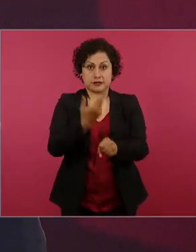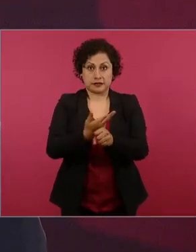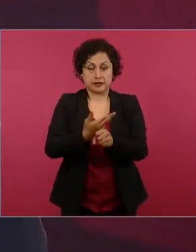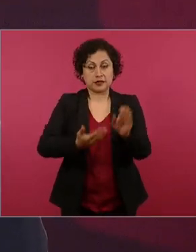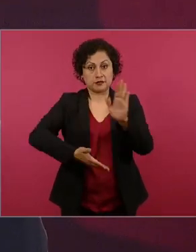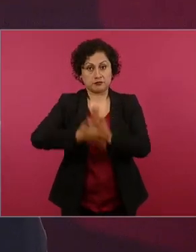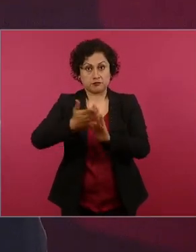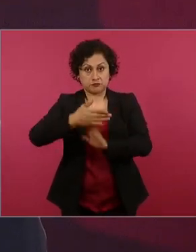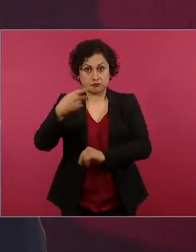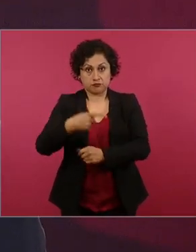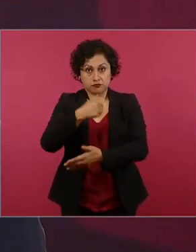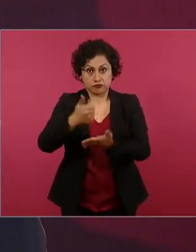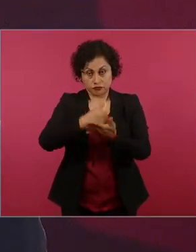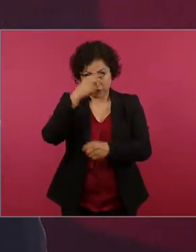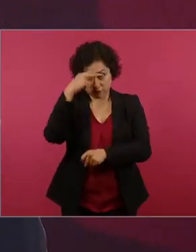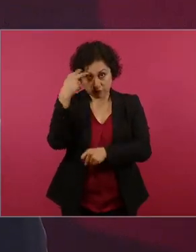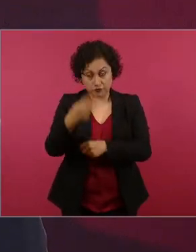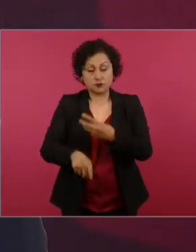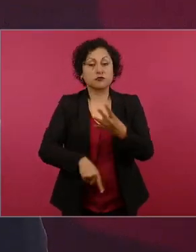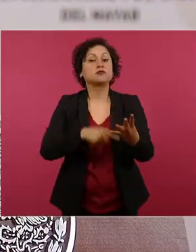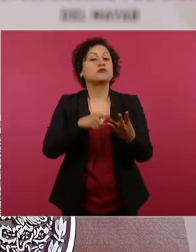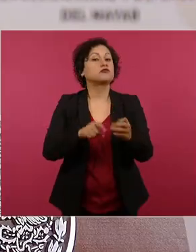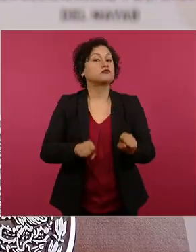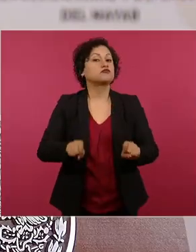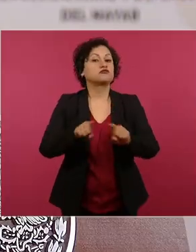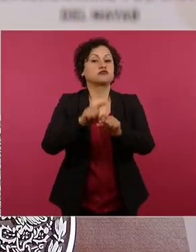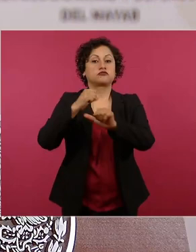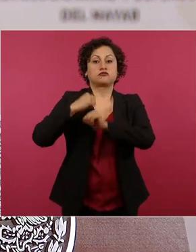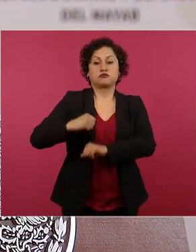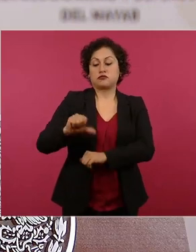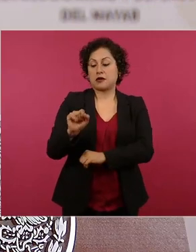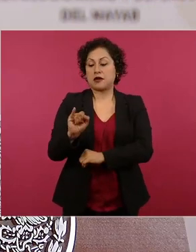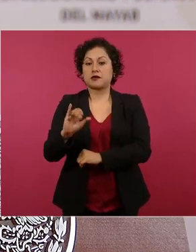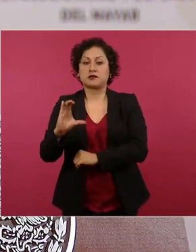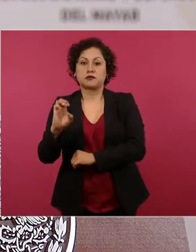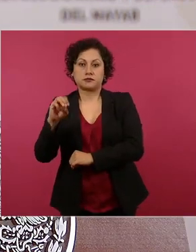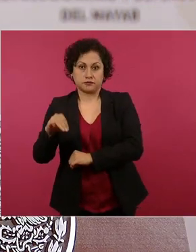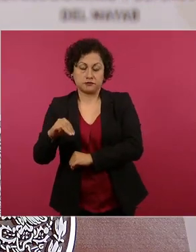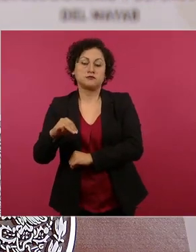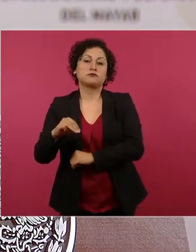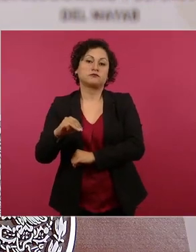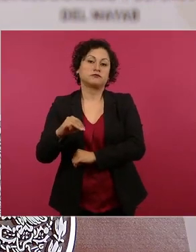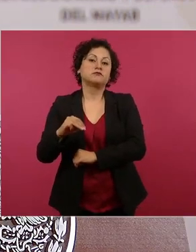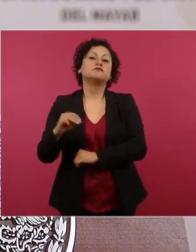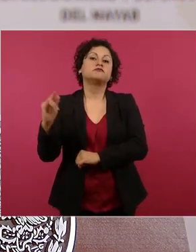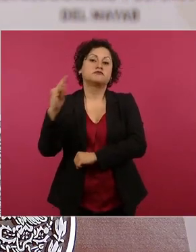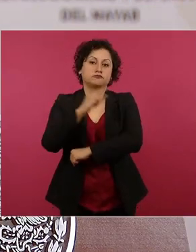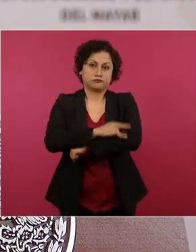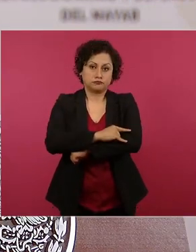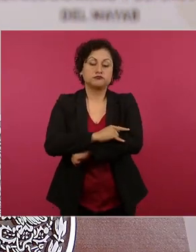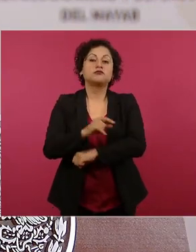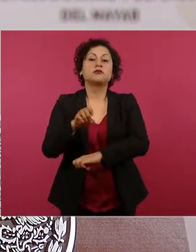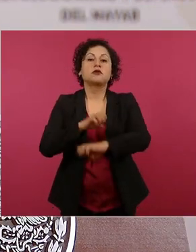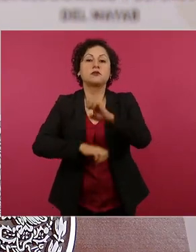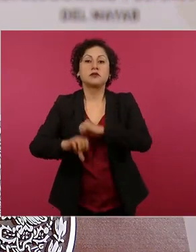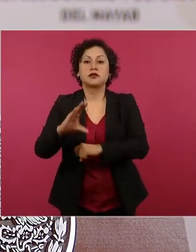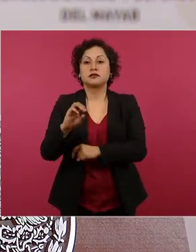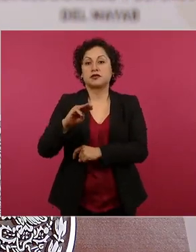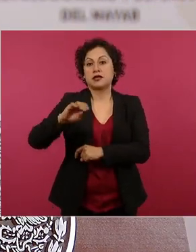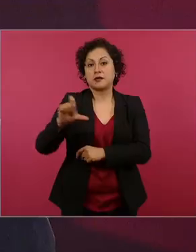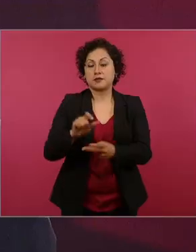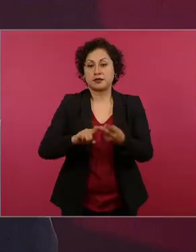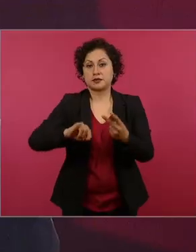de México y el Aeropuerto Internacional de la Ciudad de México, y empresas como Cemex, Jaguar